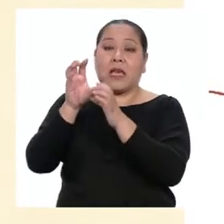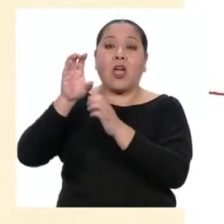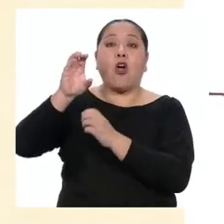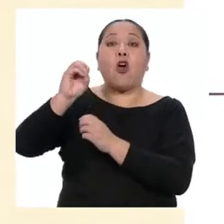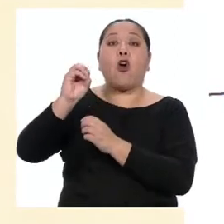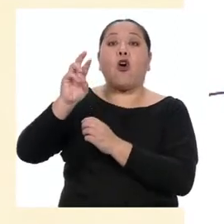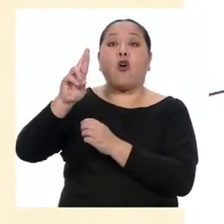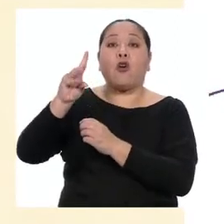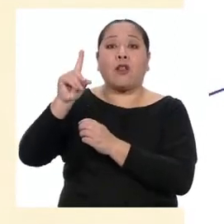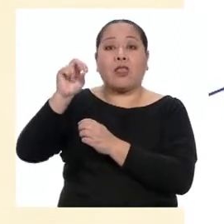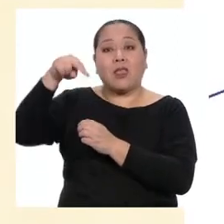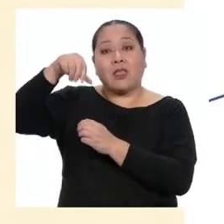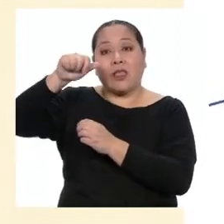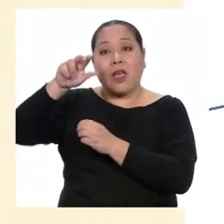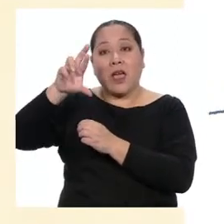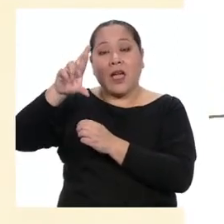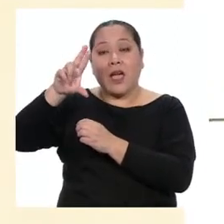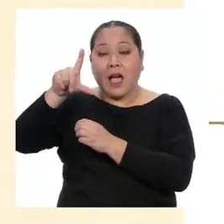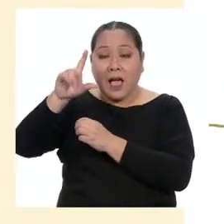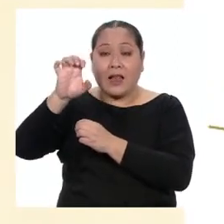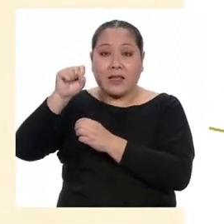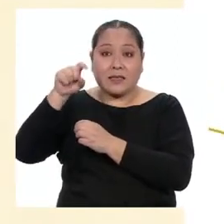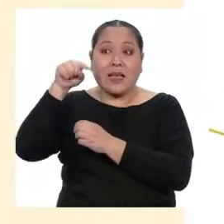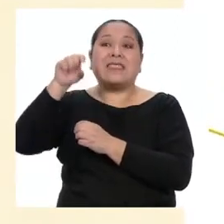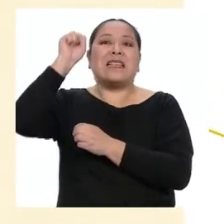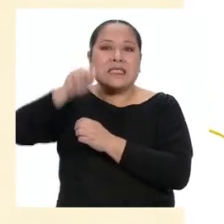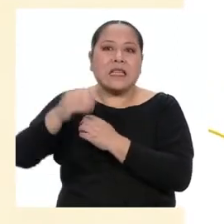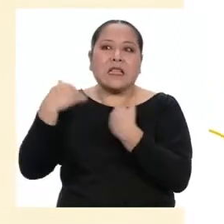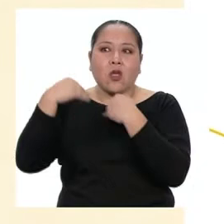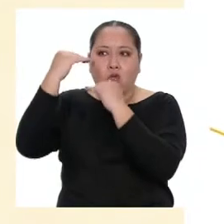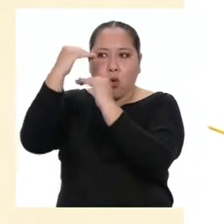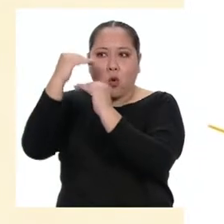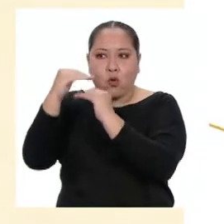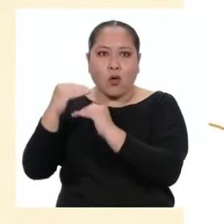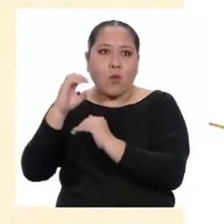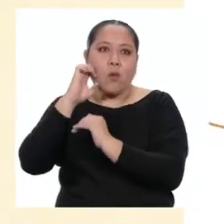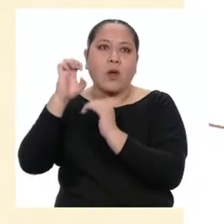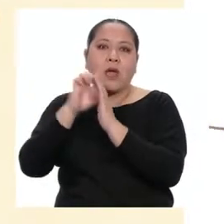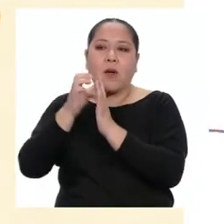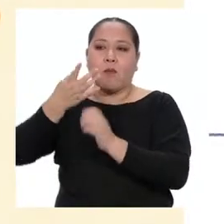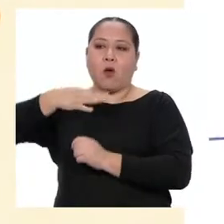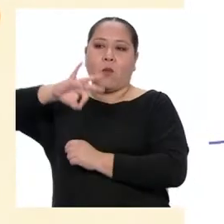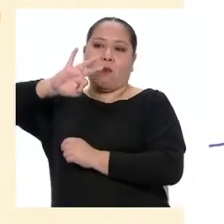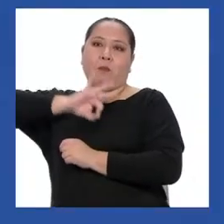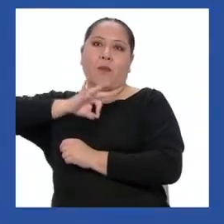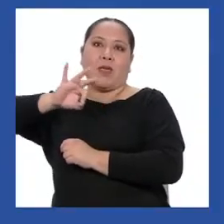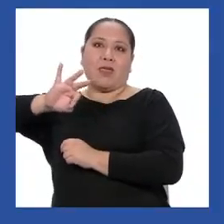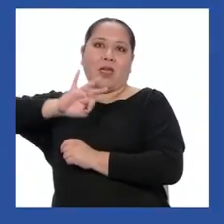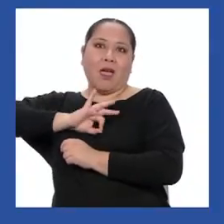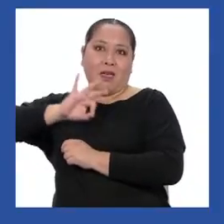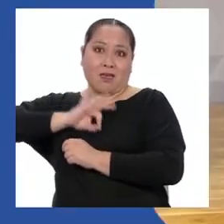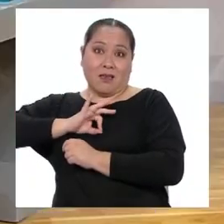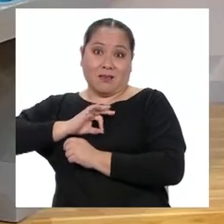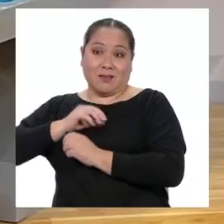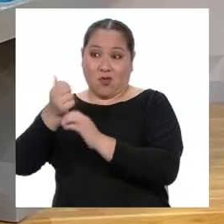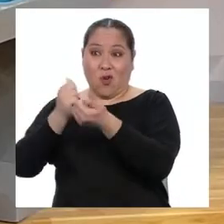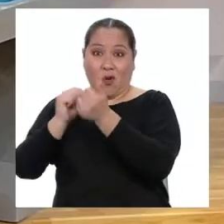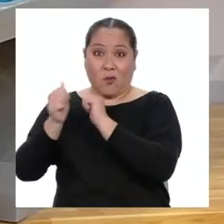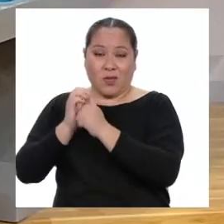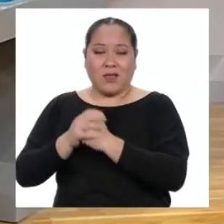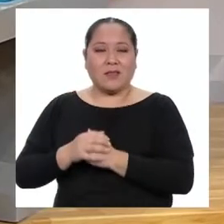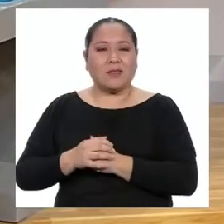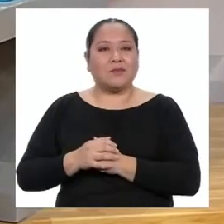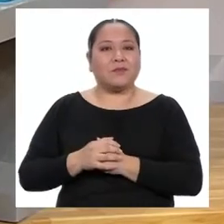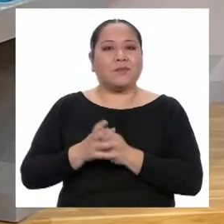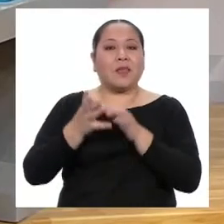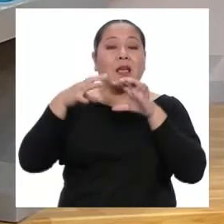que admiten un criterio de orden, por ejemplo, medallas de una prueba deportiva. Las